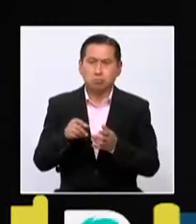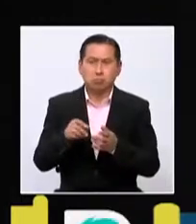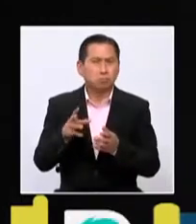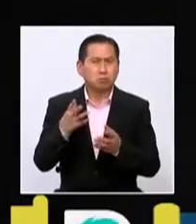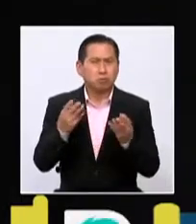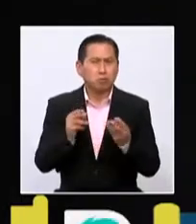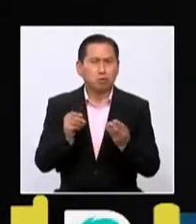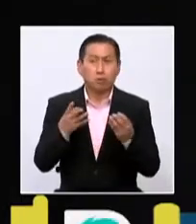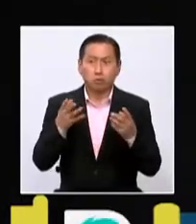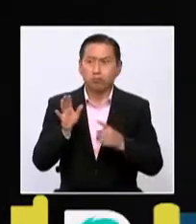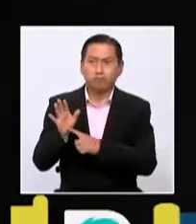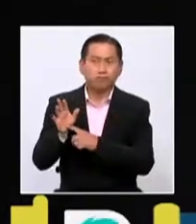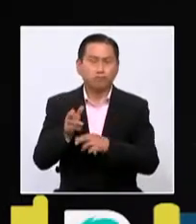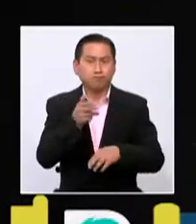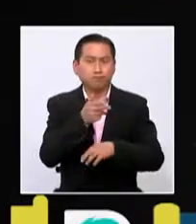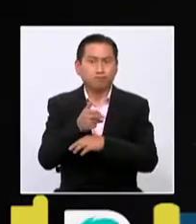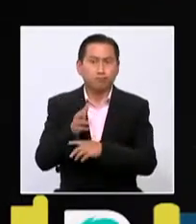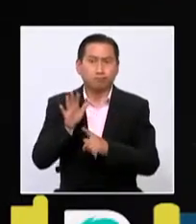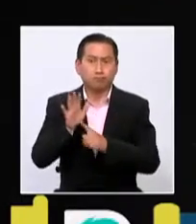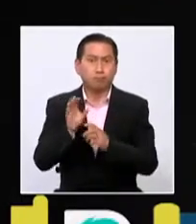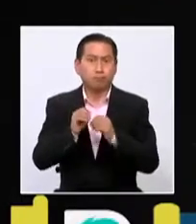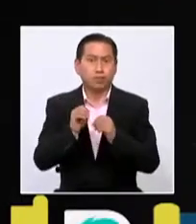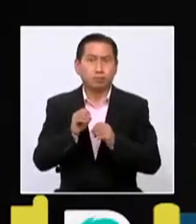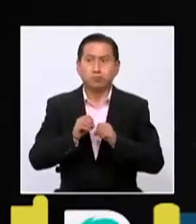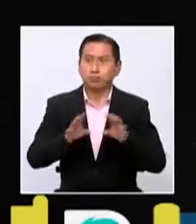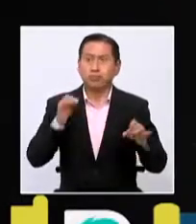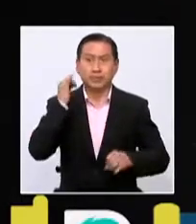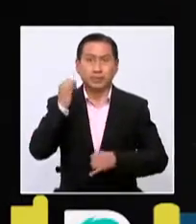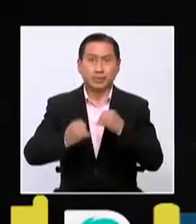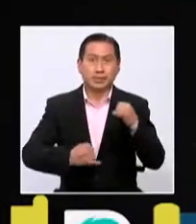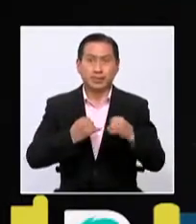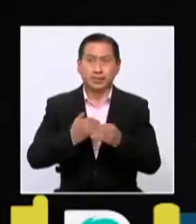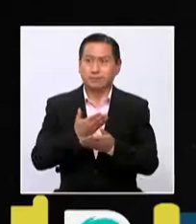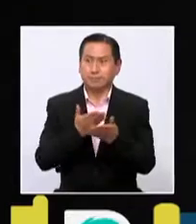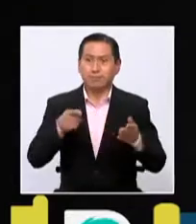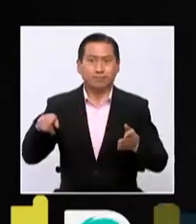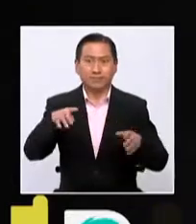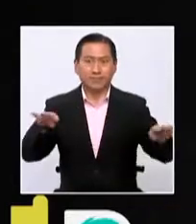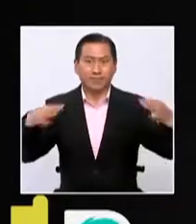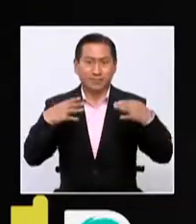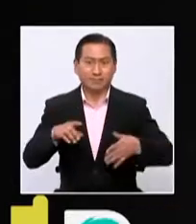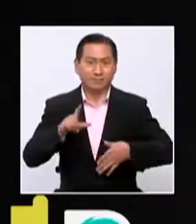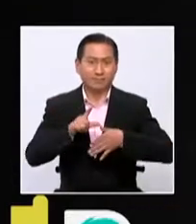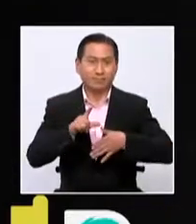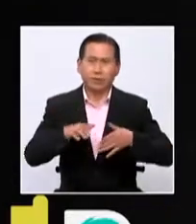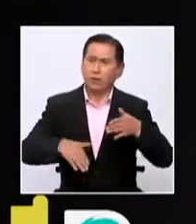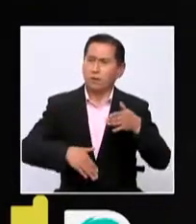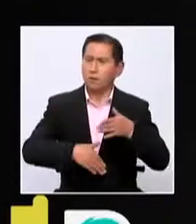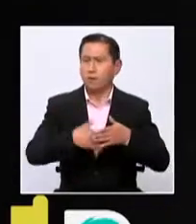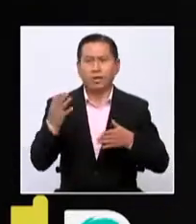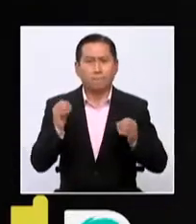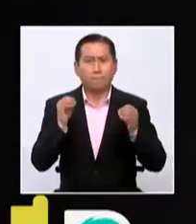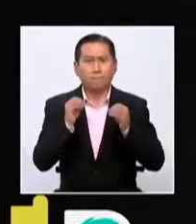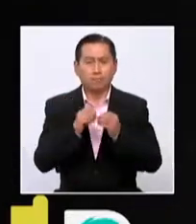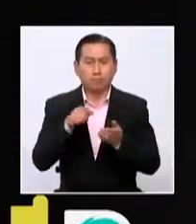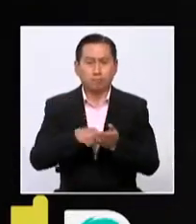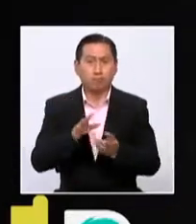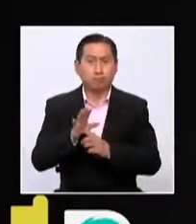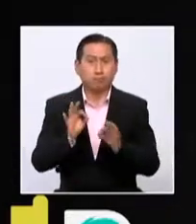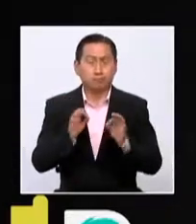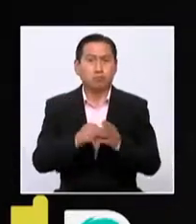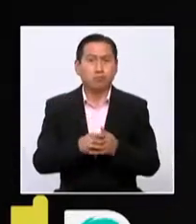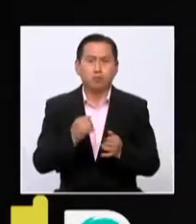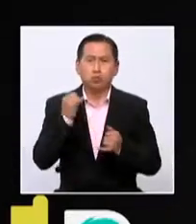Son varios los espacios que van a ser mostrados a nivel internacional a todo el público que sigue en Latinoamérica y fuera del continente esta gran serie.